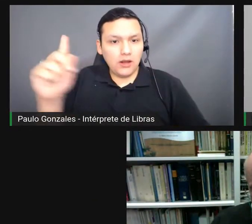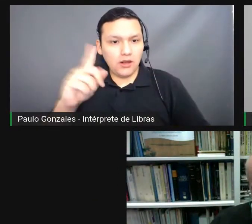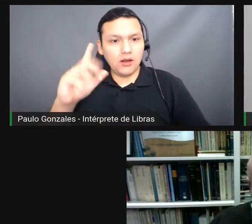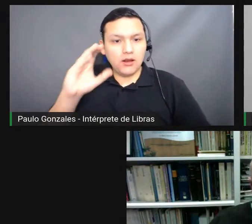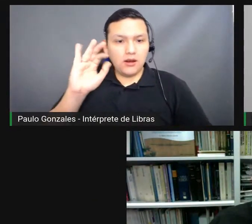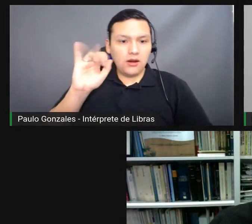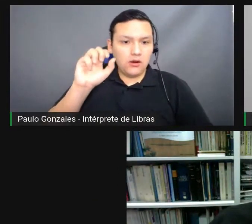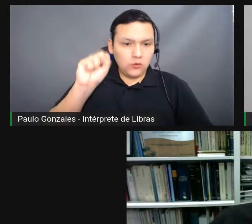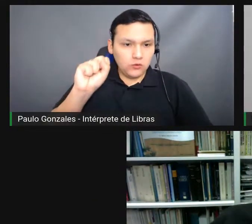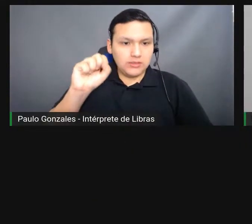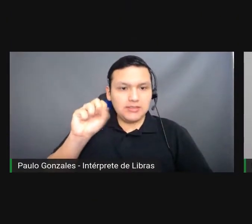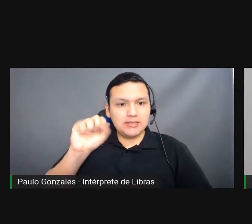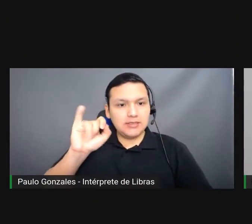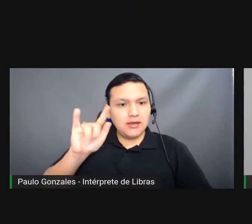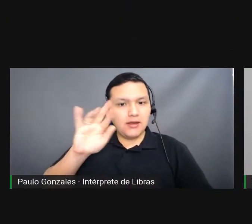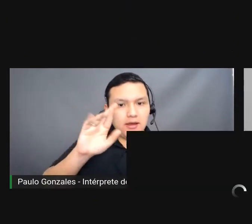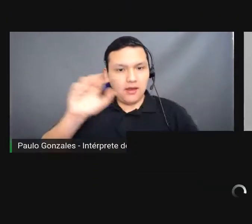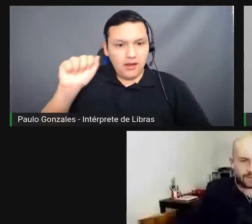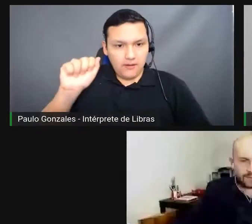cierra el estudio